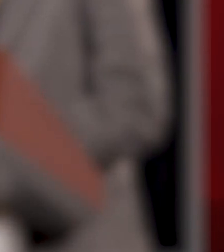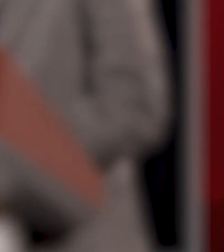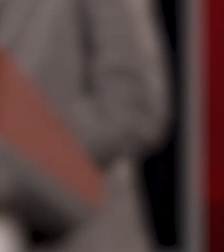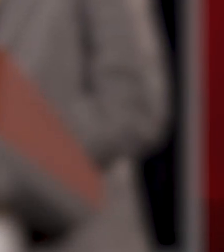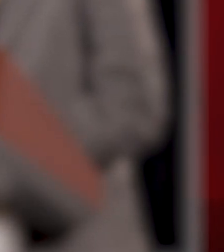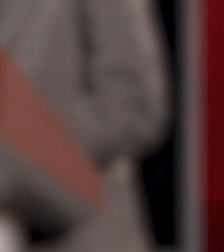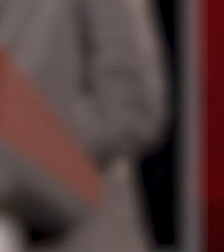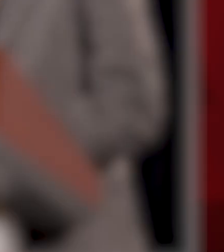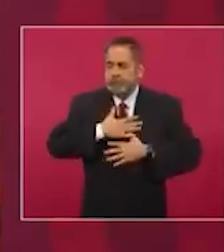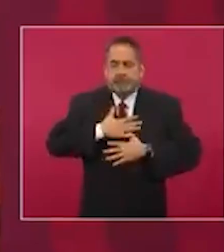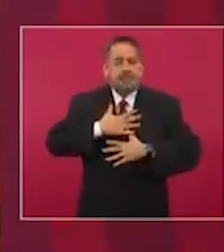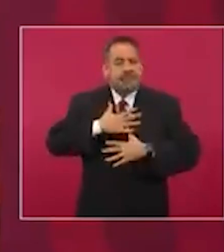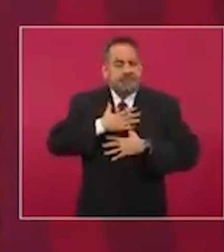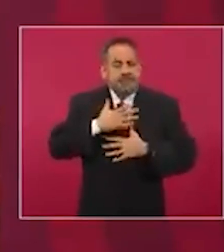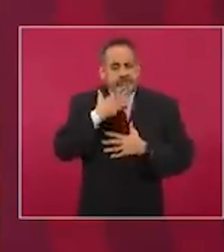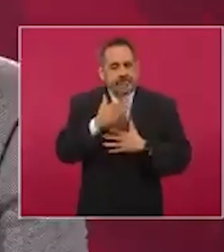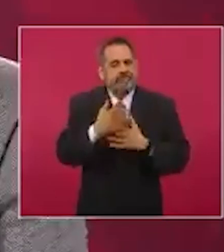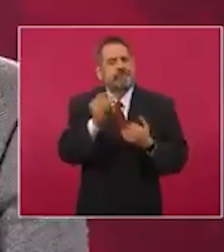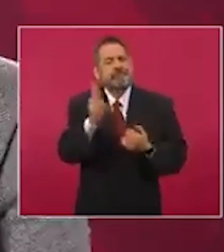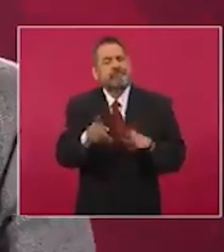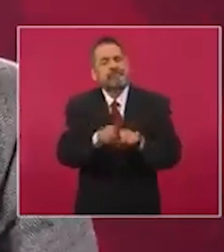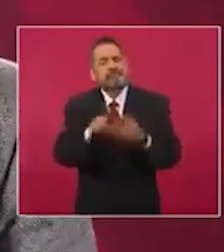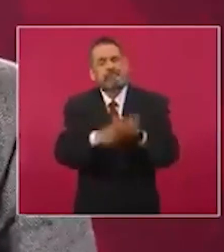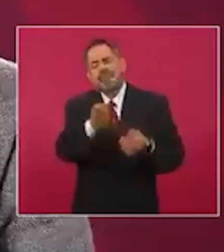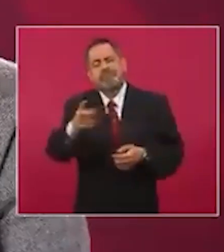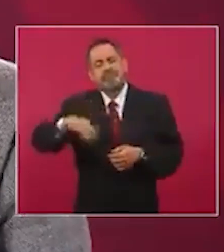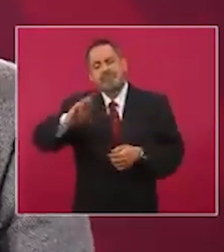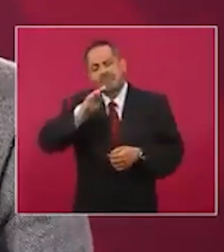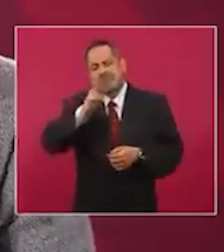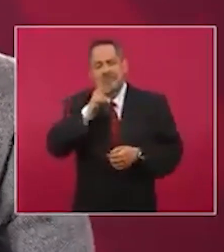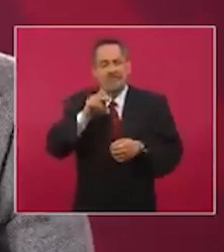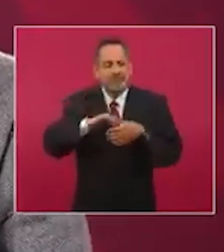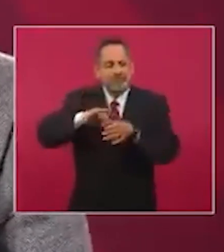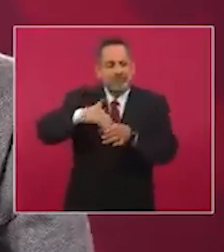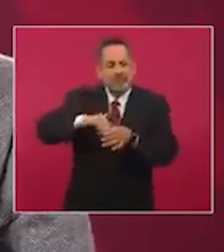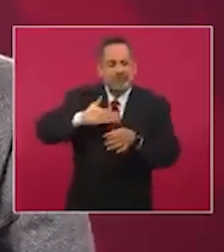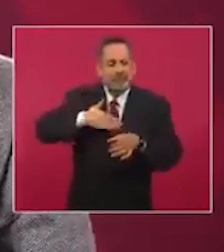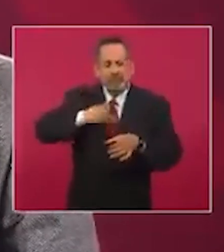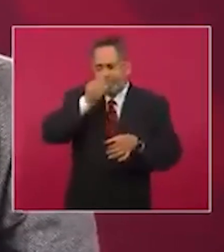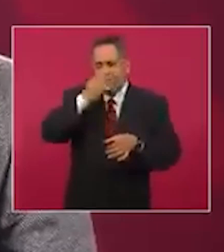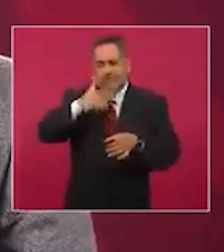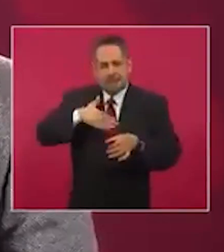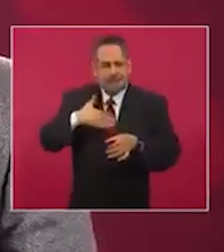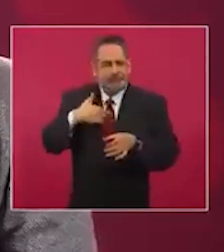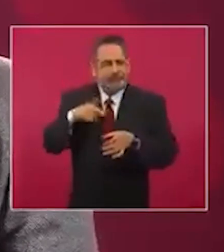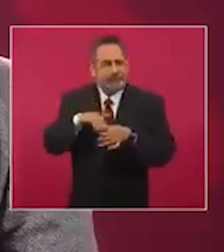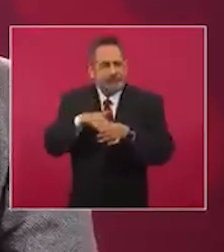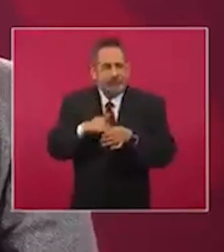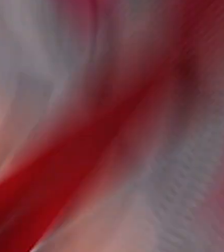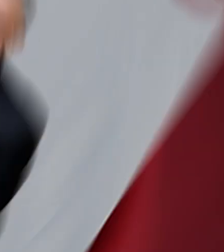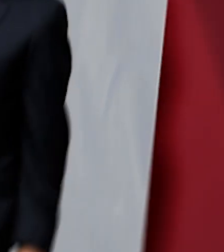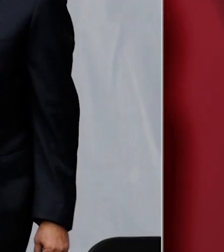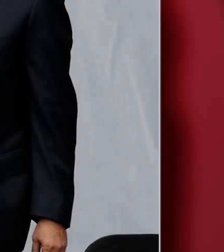tratar a los menores contagiados. Lo que se usan las mamás, el vaporrub y todas esas cosas que parecen ser intrascendentes